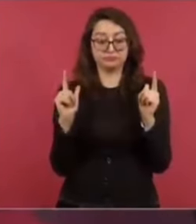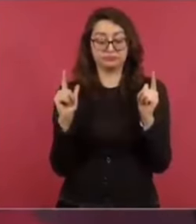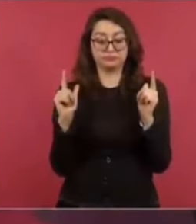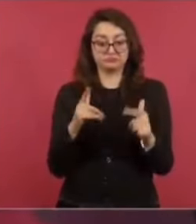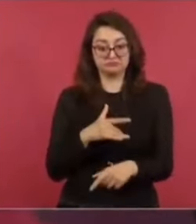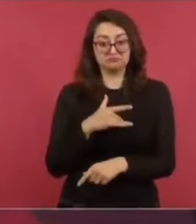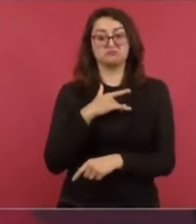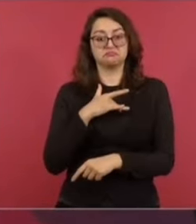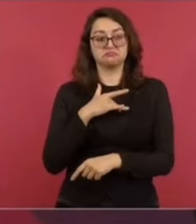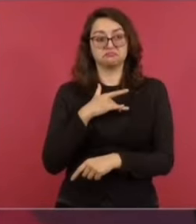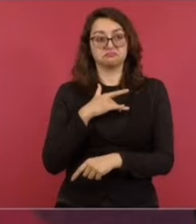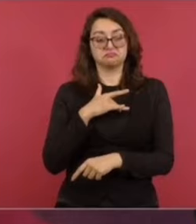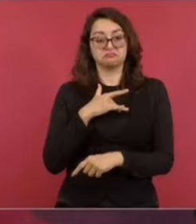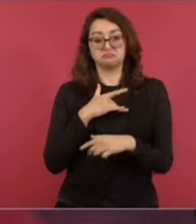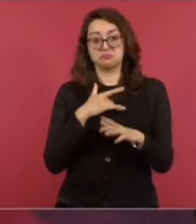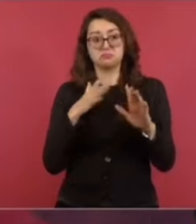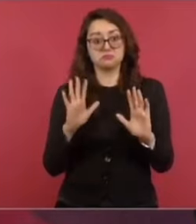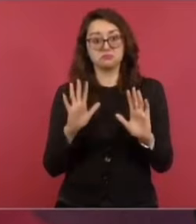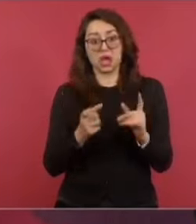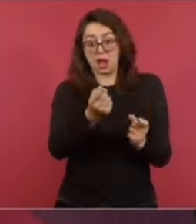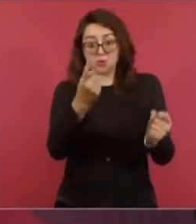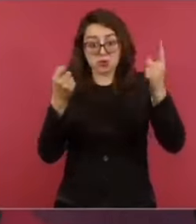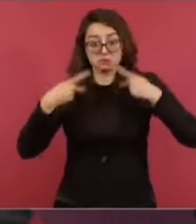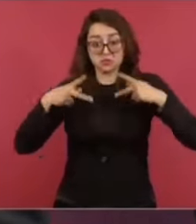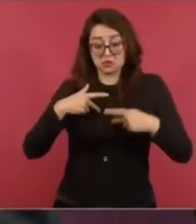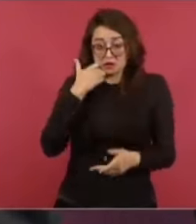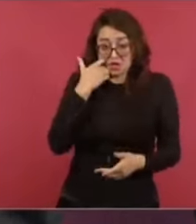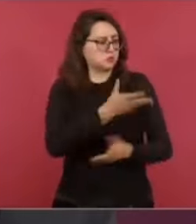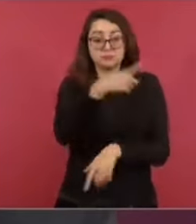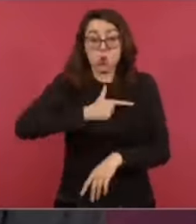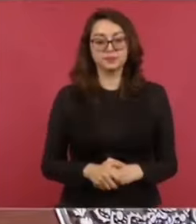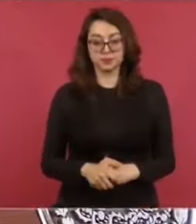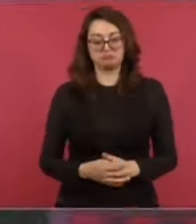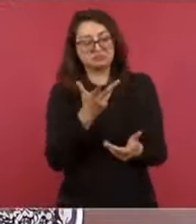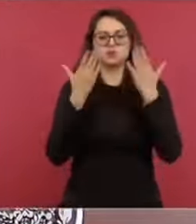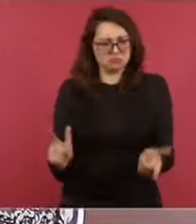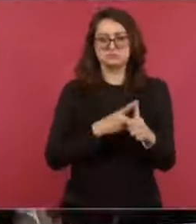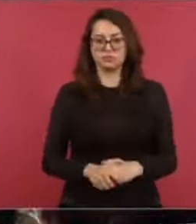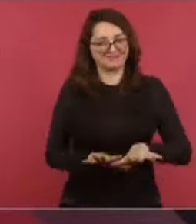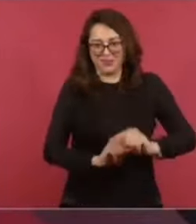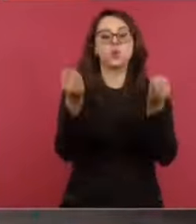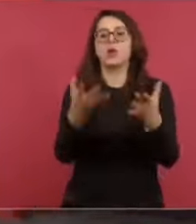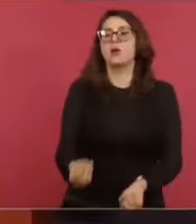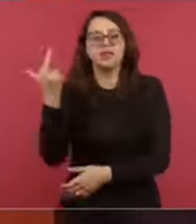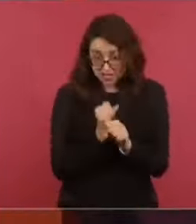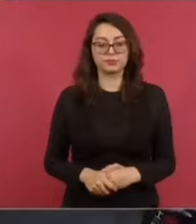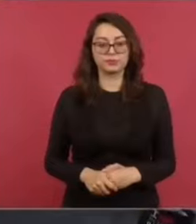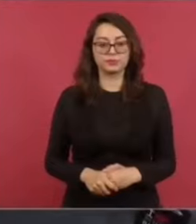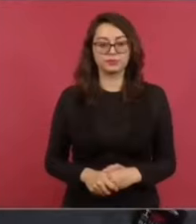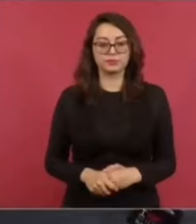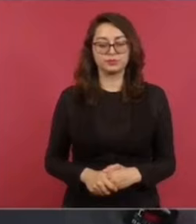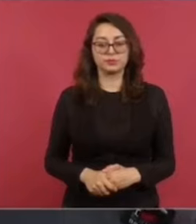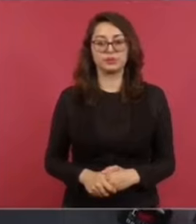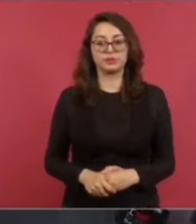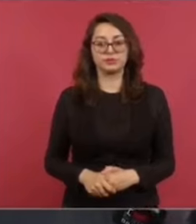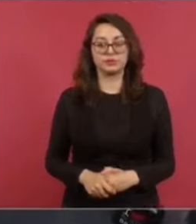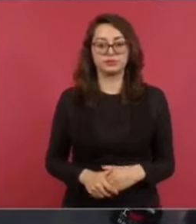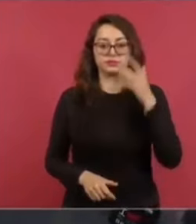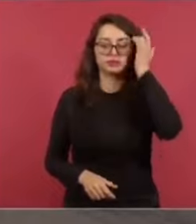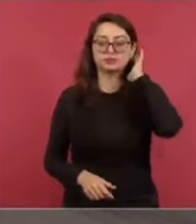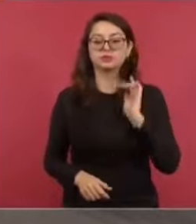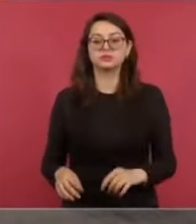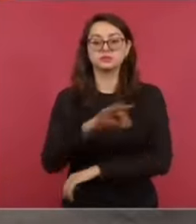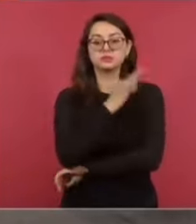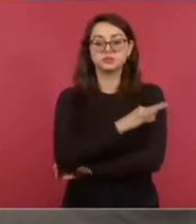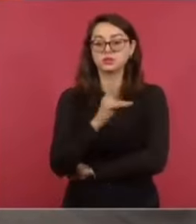decide que se puedan comercializar vacunas. Una eternidad más tarde. La vacuna patria va muy bien. Ya vamos